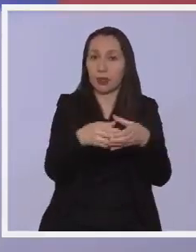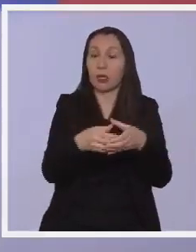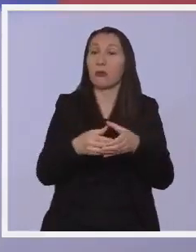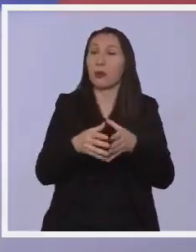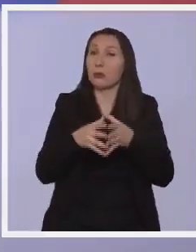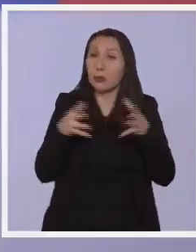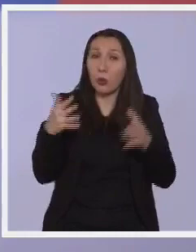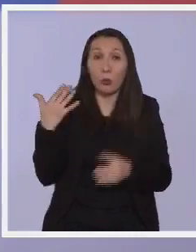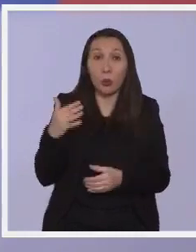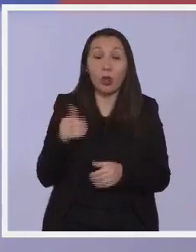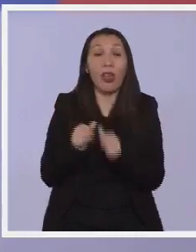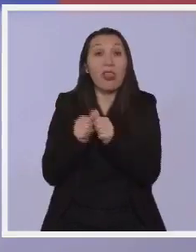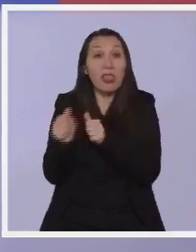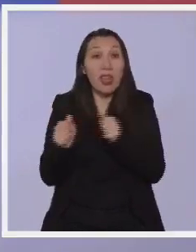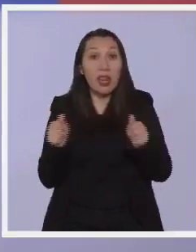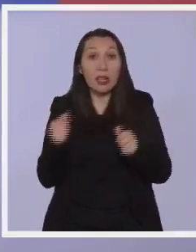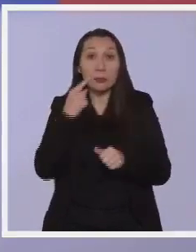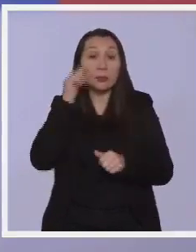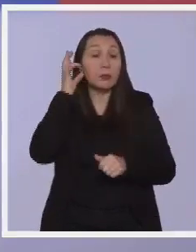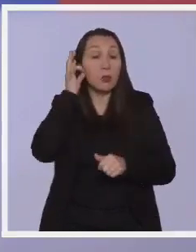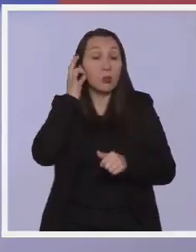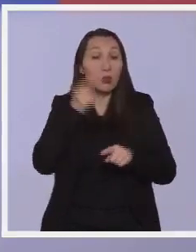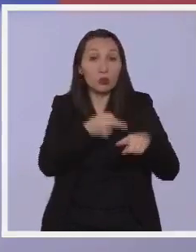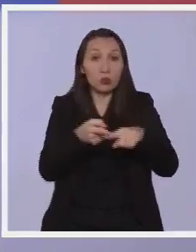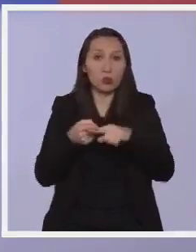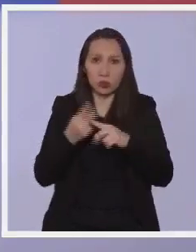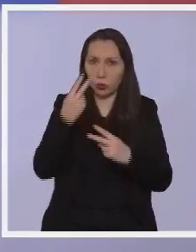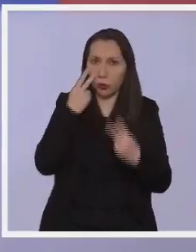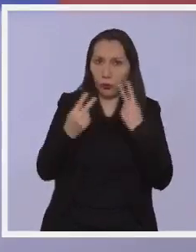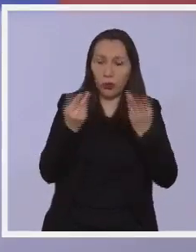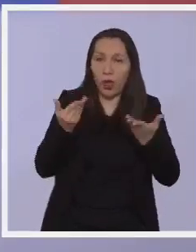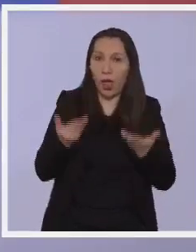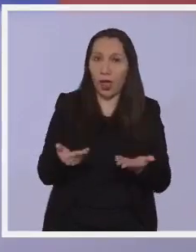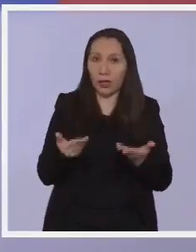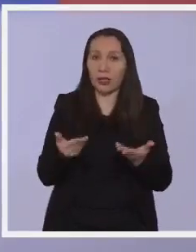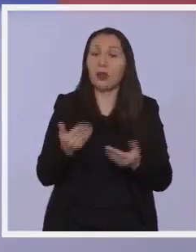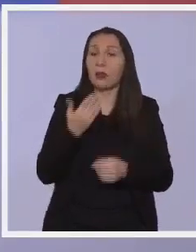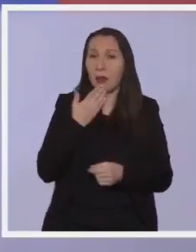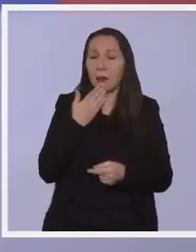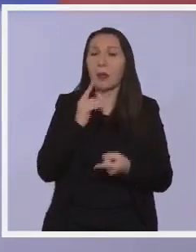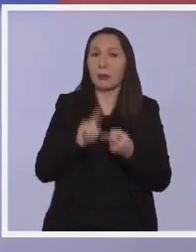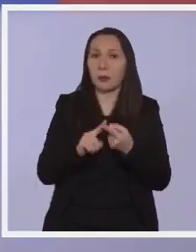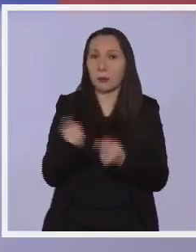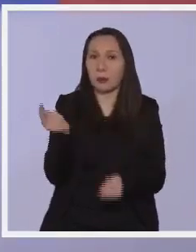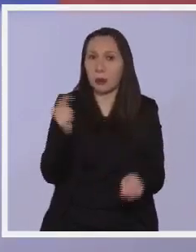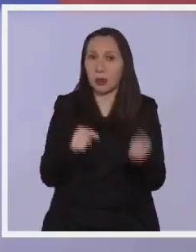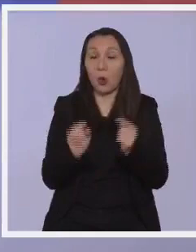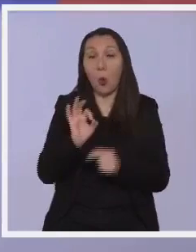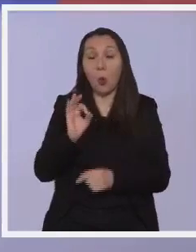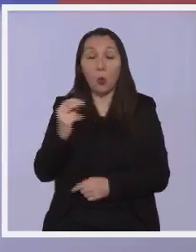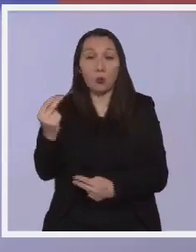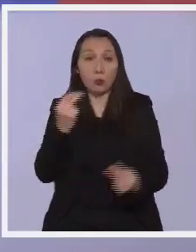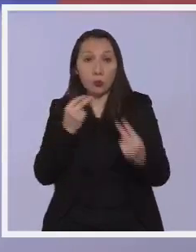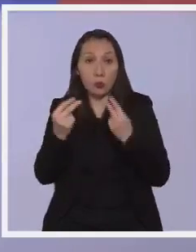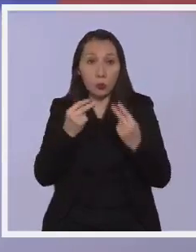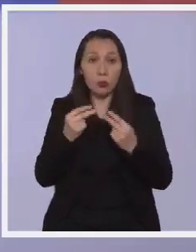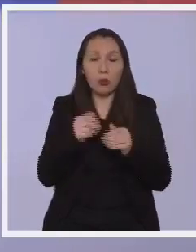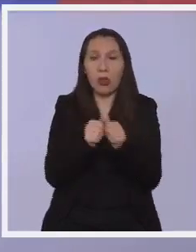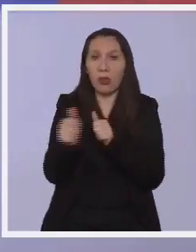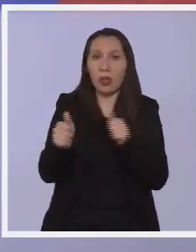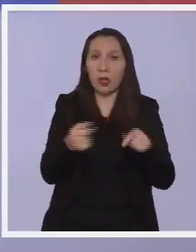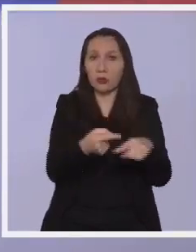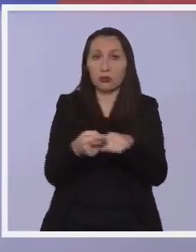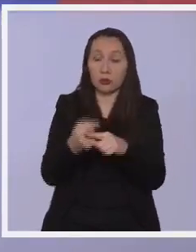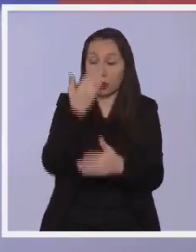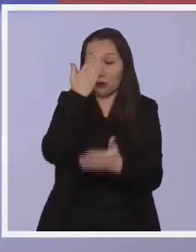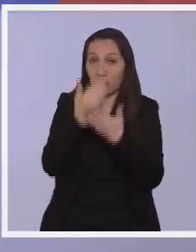porque es tremendamente importante, y a los dirigentes y dirigentes sociales. Yo veo que acá también hay, o nos están escuchando, dirigentes y dirigentes sociales que se